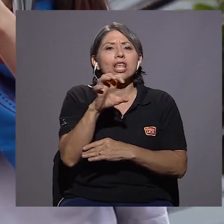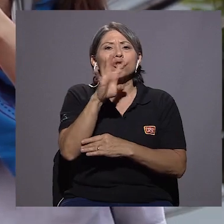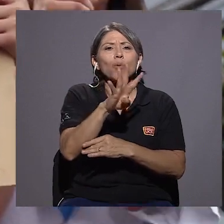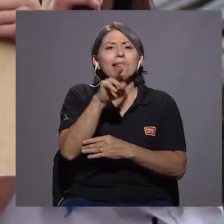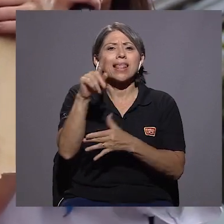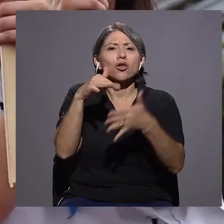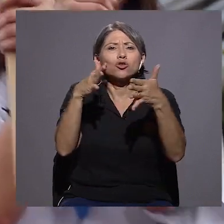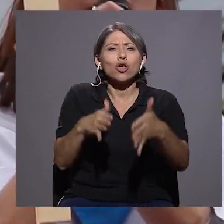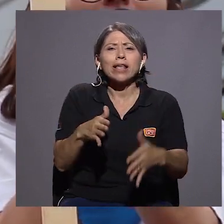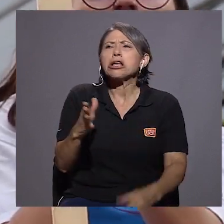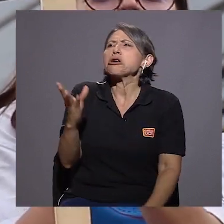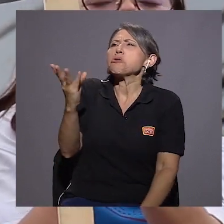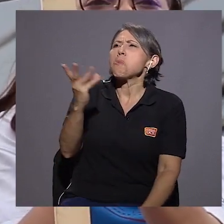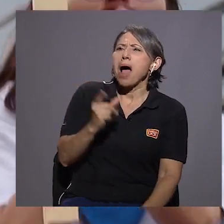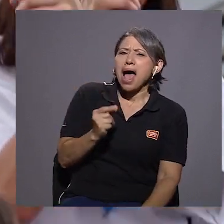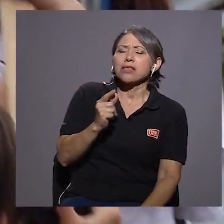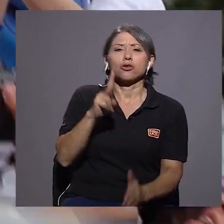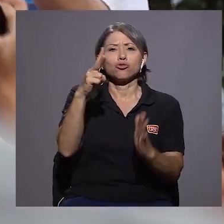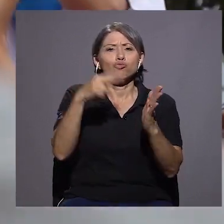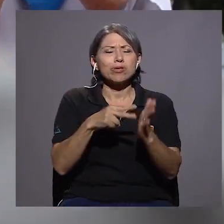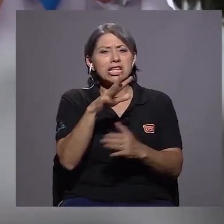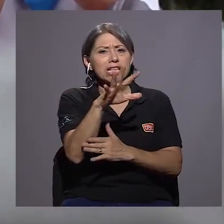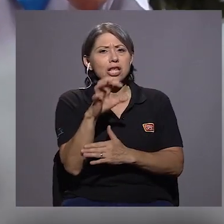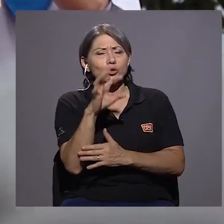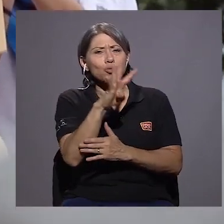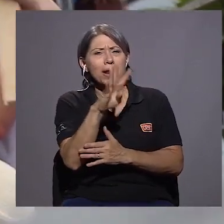2.541 estudiantes.